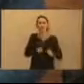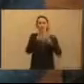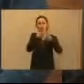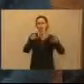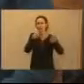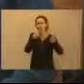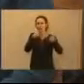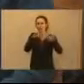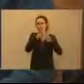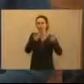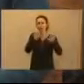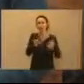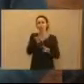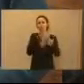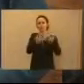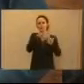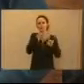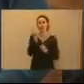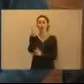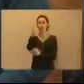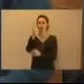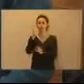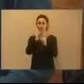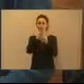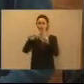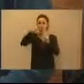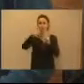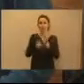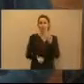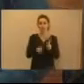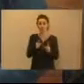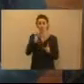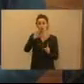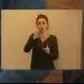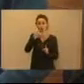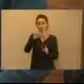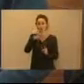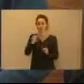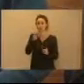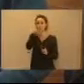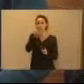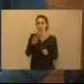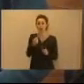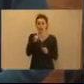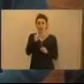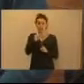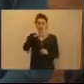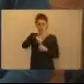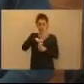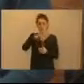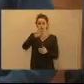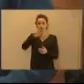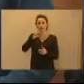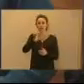de dos tipos de larvas de sílidos en las pomaradas, dirigido por Rocío Rosa García, investigadora del SERIDA, y publicado en una